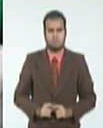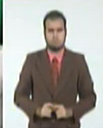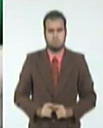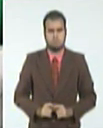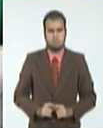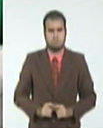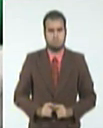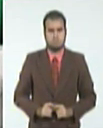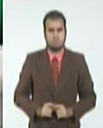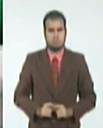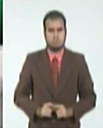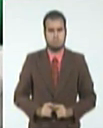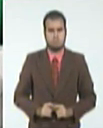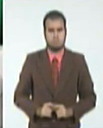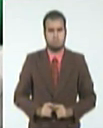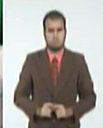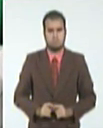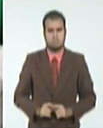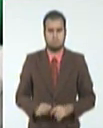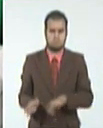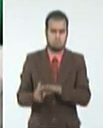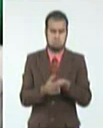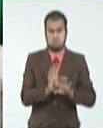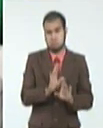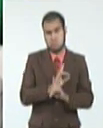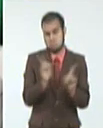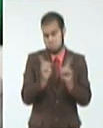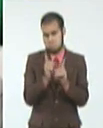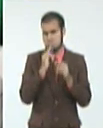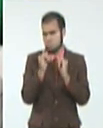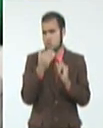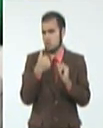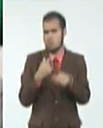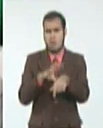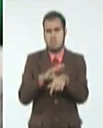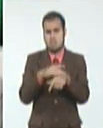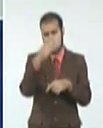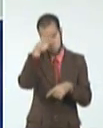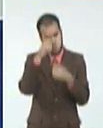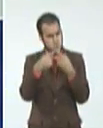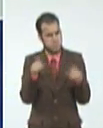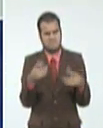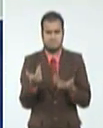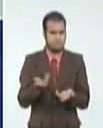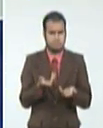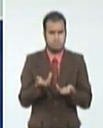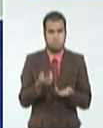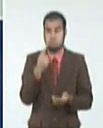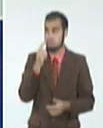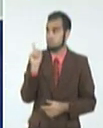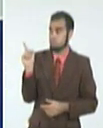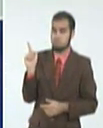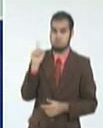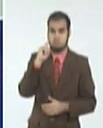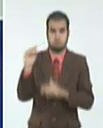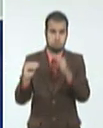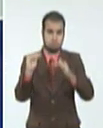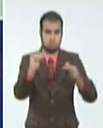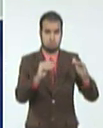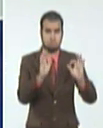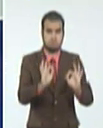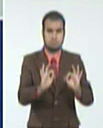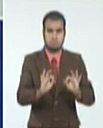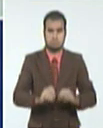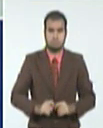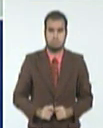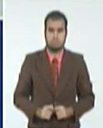Cuba, ya resumiendo el comportamiento de la pandemia, ahí tienen el gráfico que lo ilustra, ahí tienen